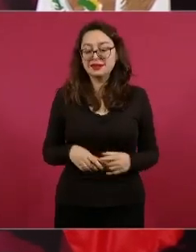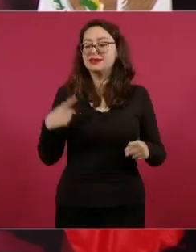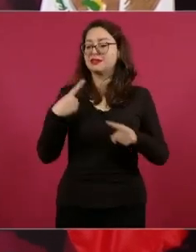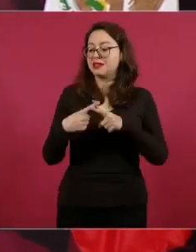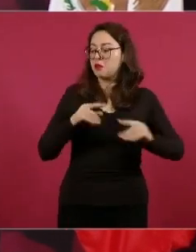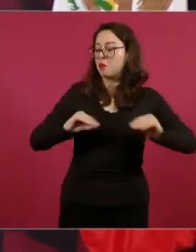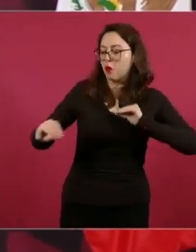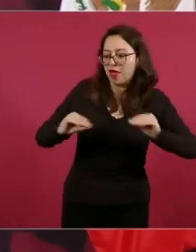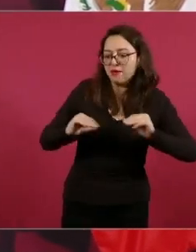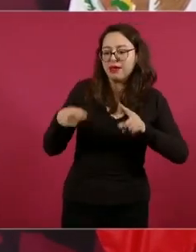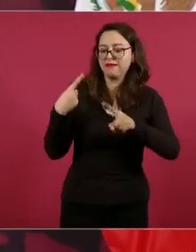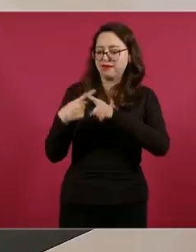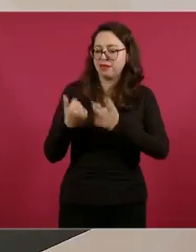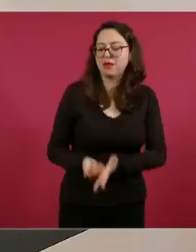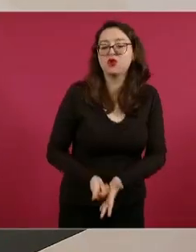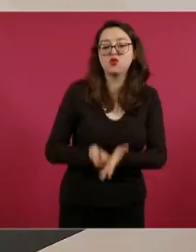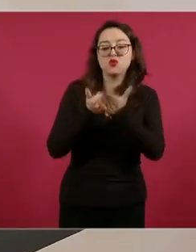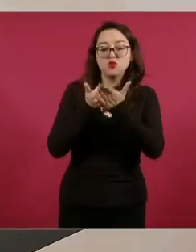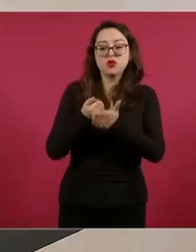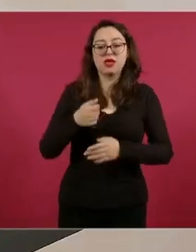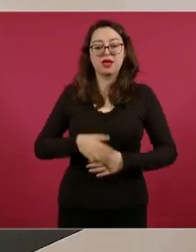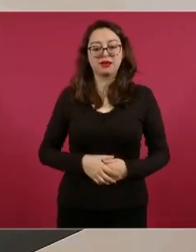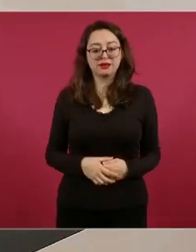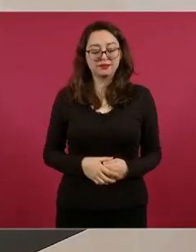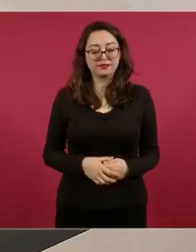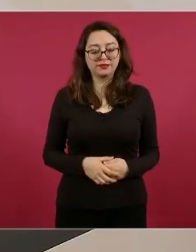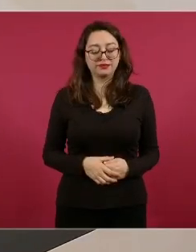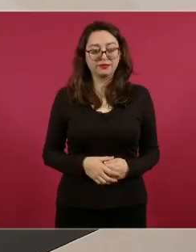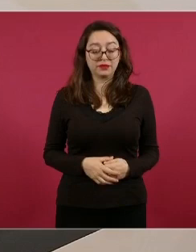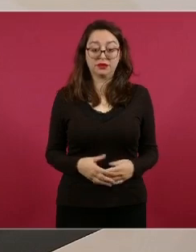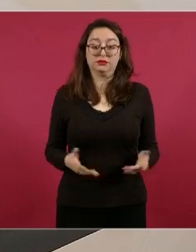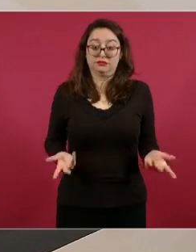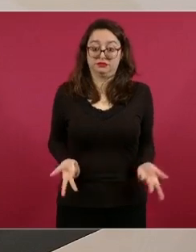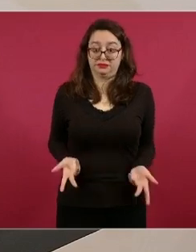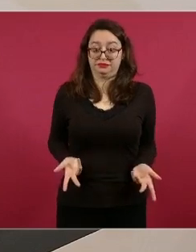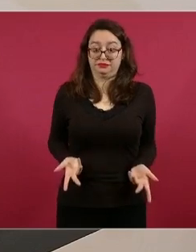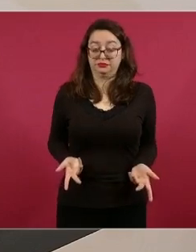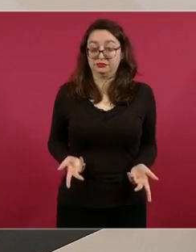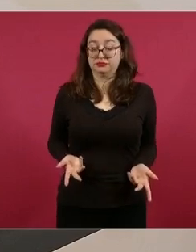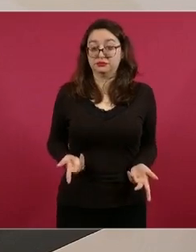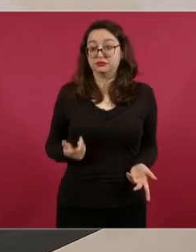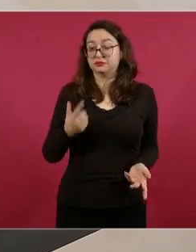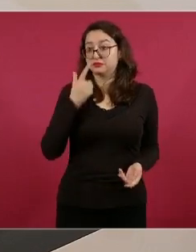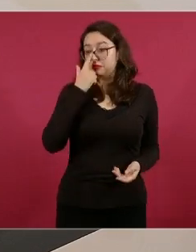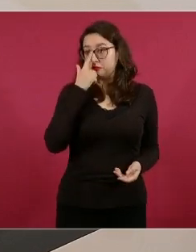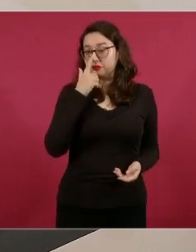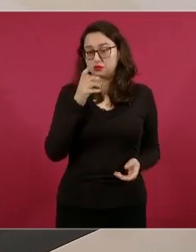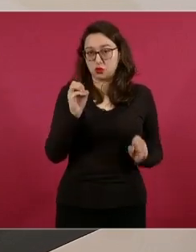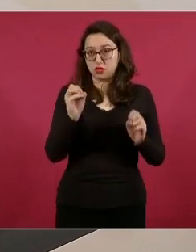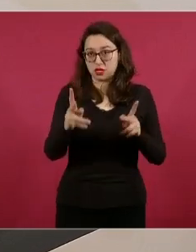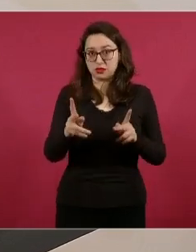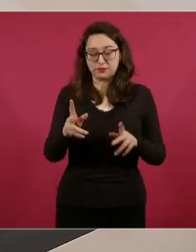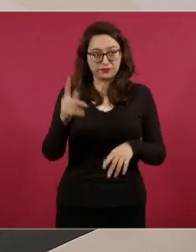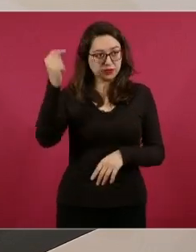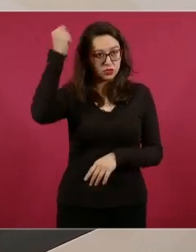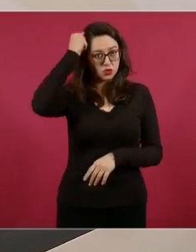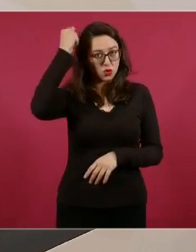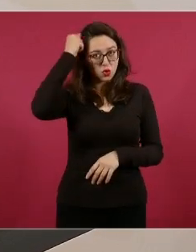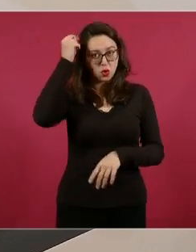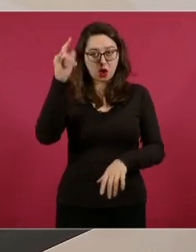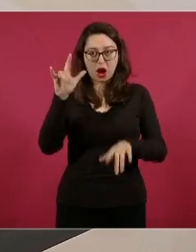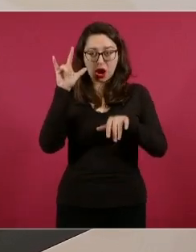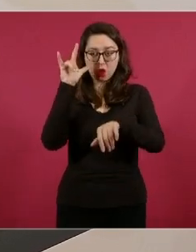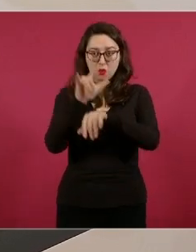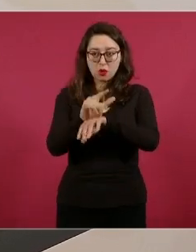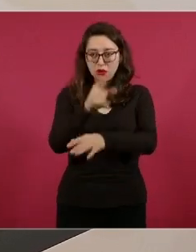decidimos, ¿no? El pueblo decidió que no se haga. ¿Y ahora con quién? Con